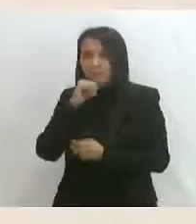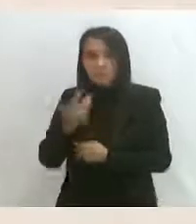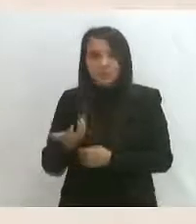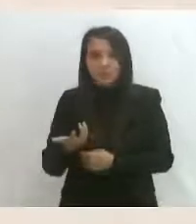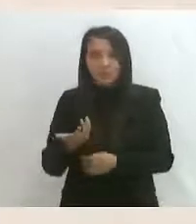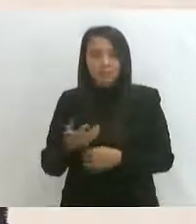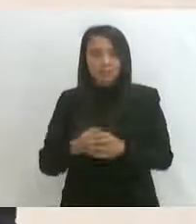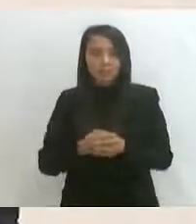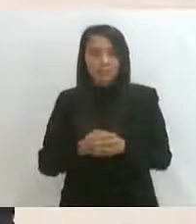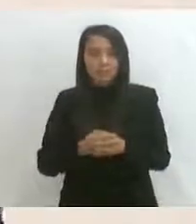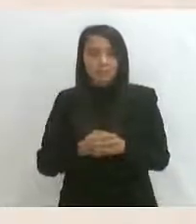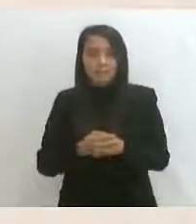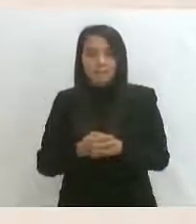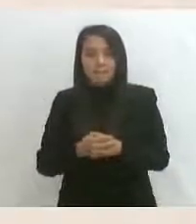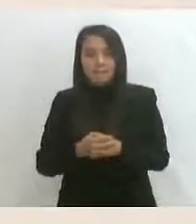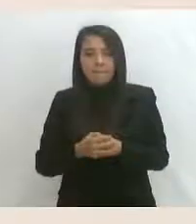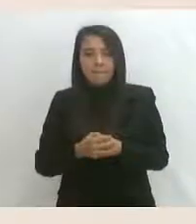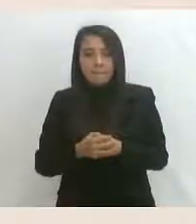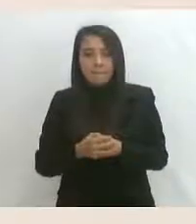Antes,